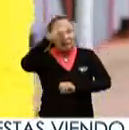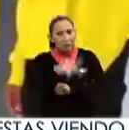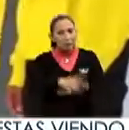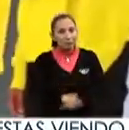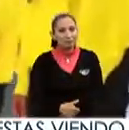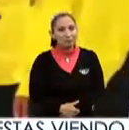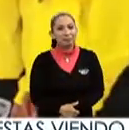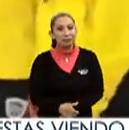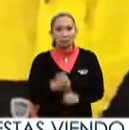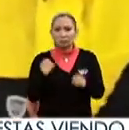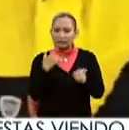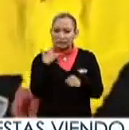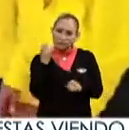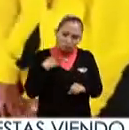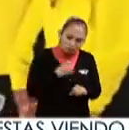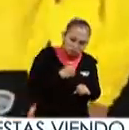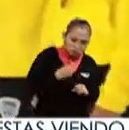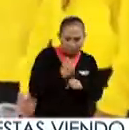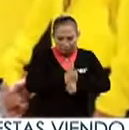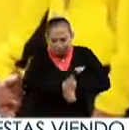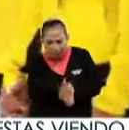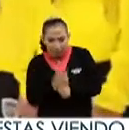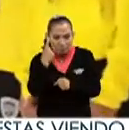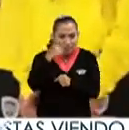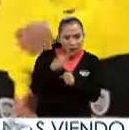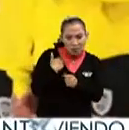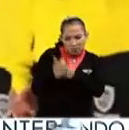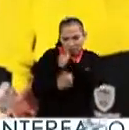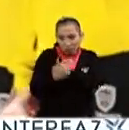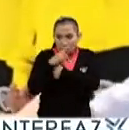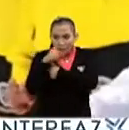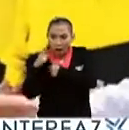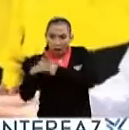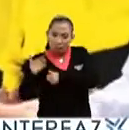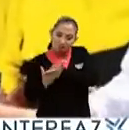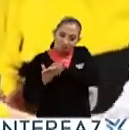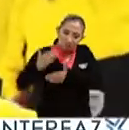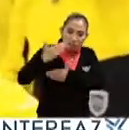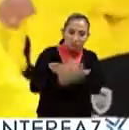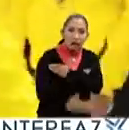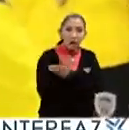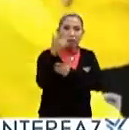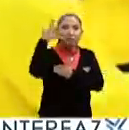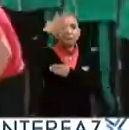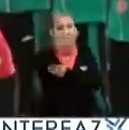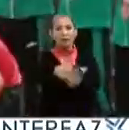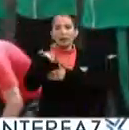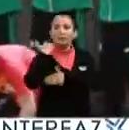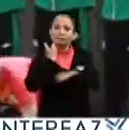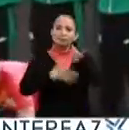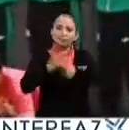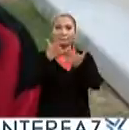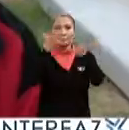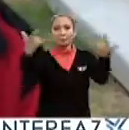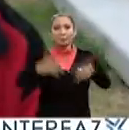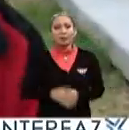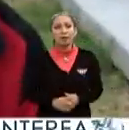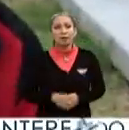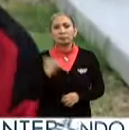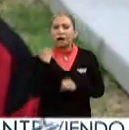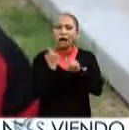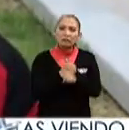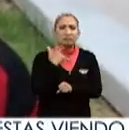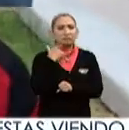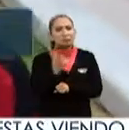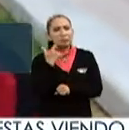mexicano. Esfuerzo, compromiso, sacrificio para enfrentarse a los mejores y dar el primer paso rumbo a una exitosa trayectoria. Muchos años